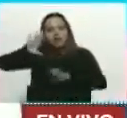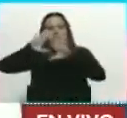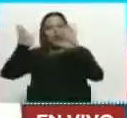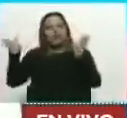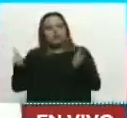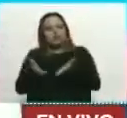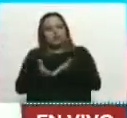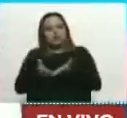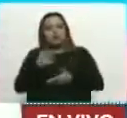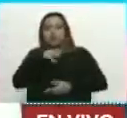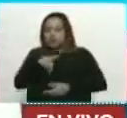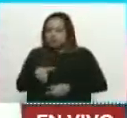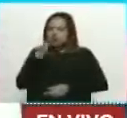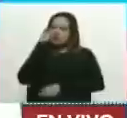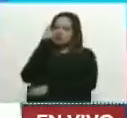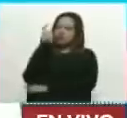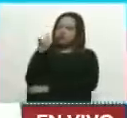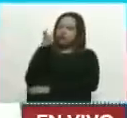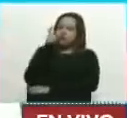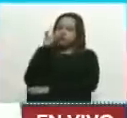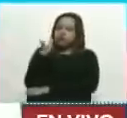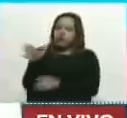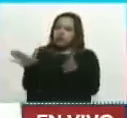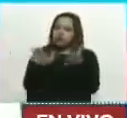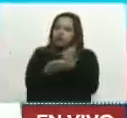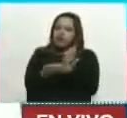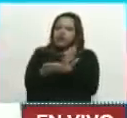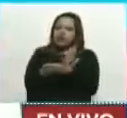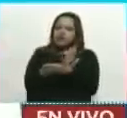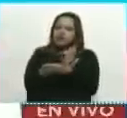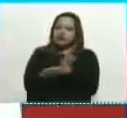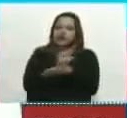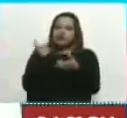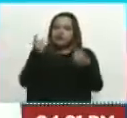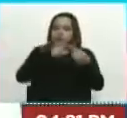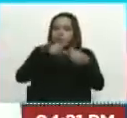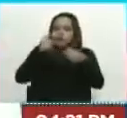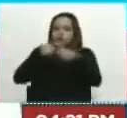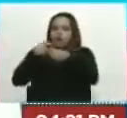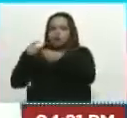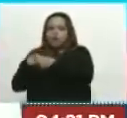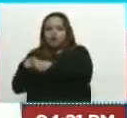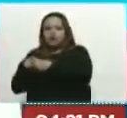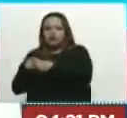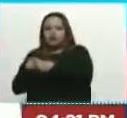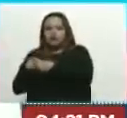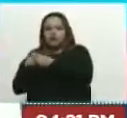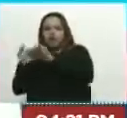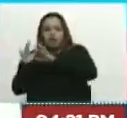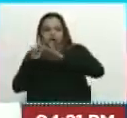Hemos estado atentos con la anexión o la suma de naciones latinoamericanas